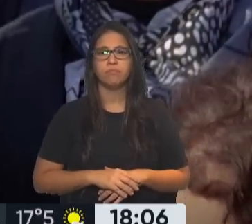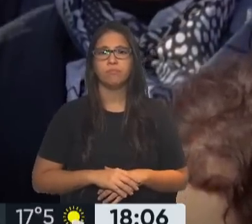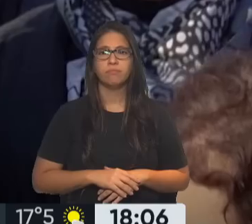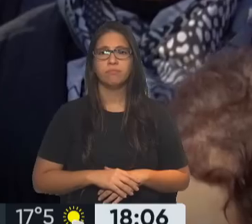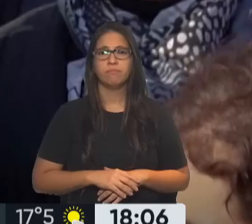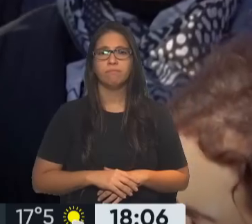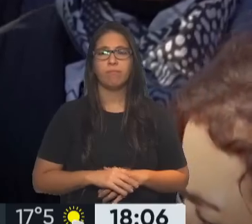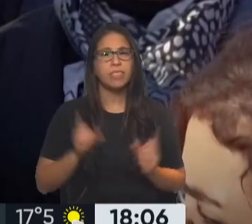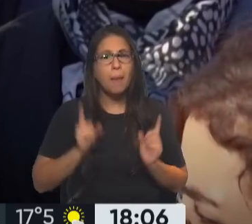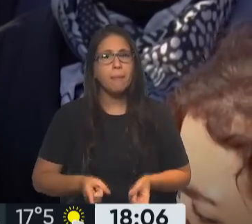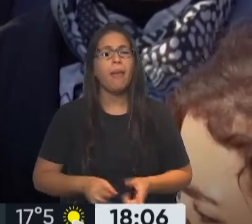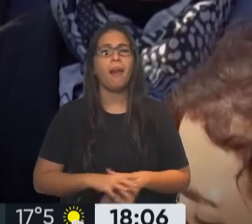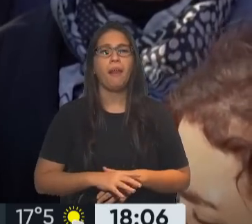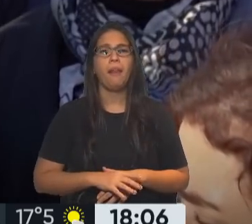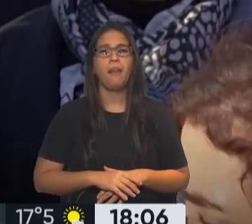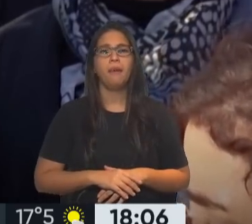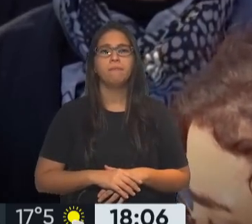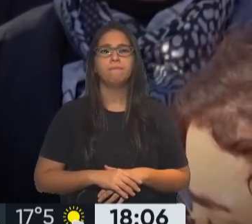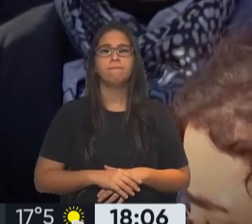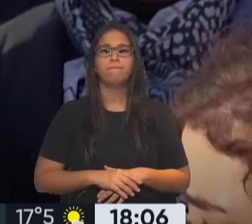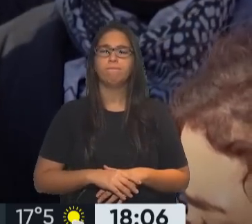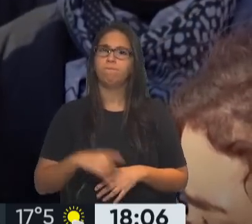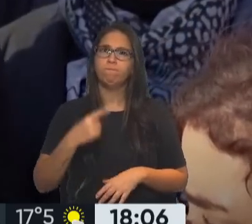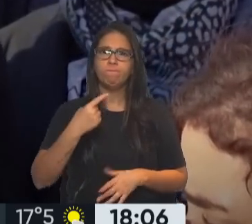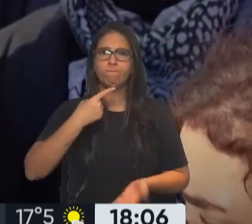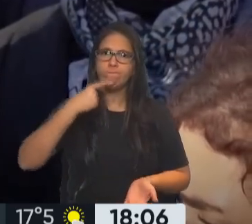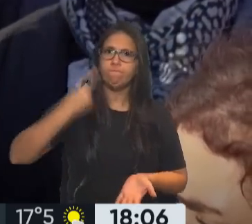y también con mucha convicción y decisión